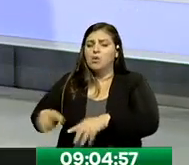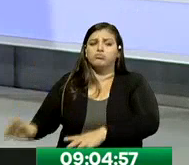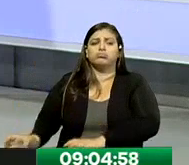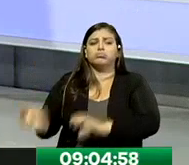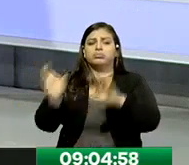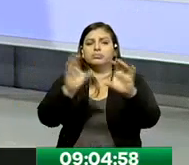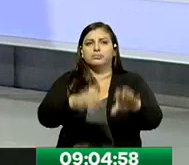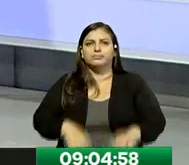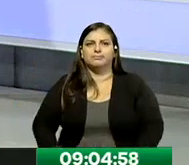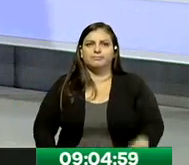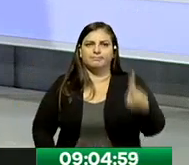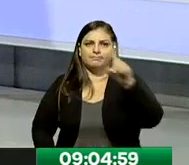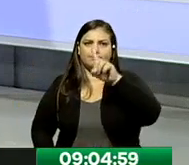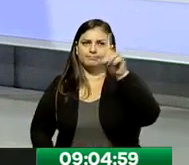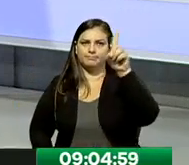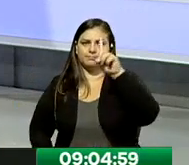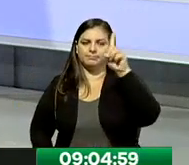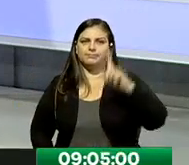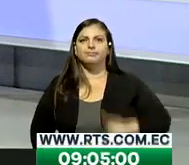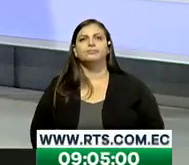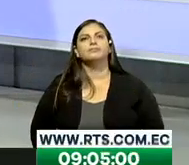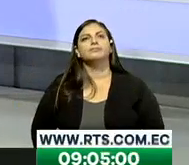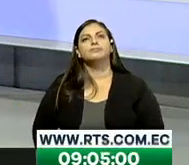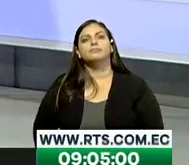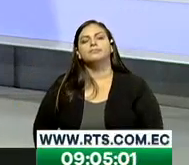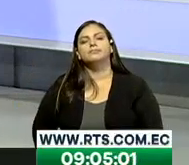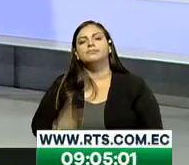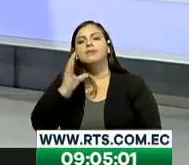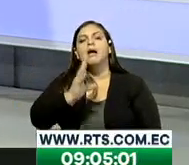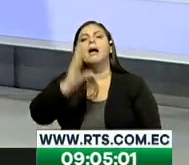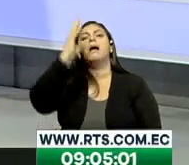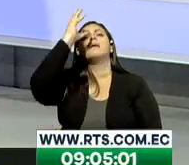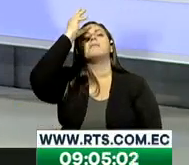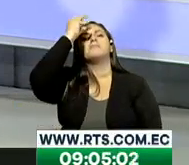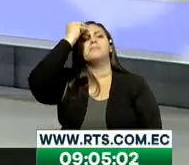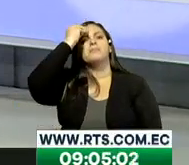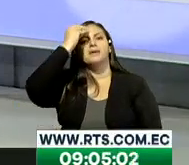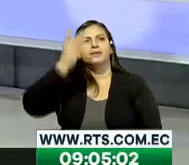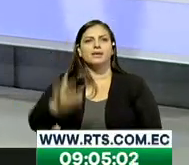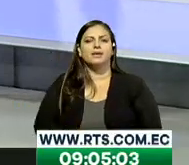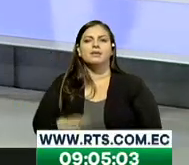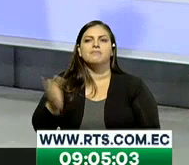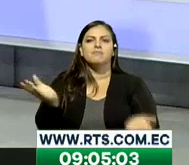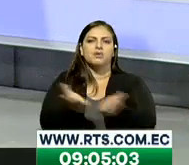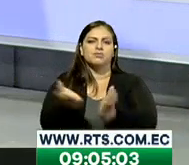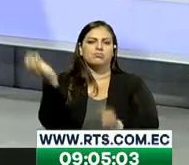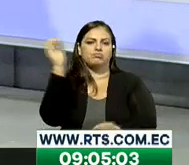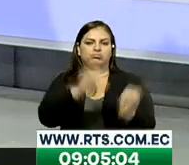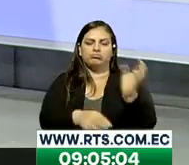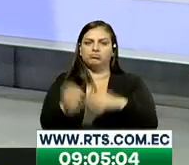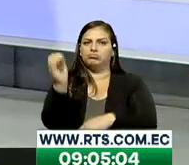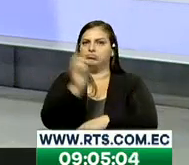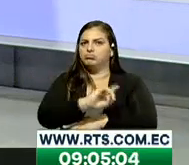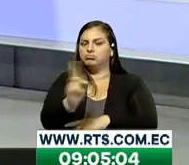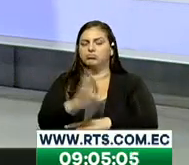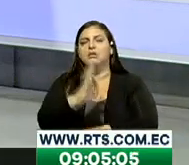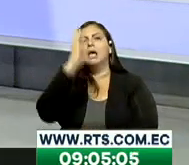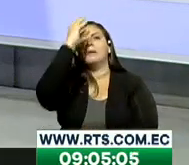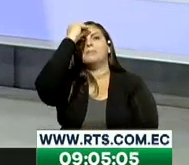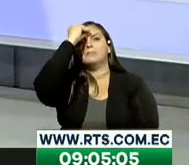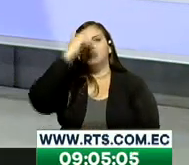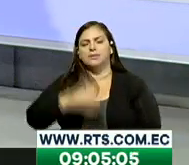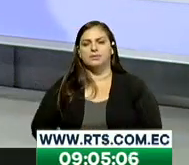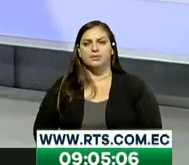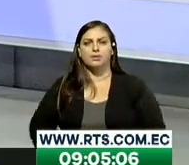cultura. Rico, efectivamente dicen que van a venir el día lunes. Correcto, pero es cuestión de cultura, pues, Pili, porque ahí no es botadero de basura. Y es cuestión de que también la comunidad